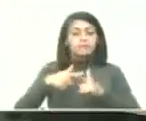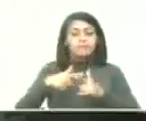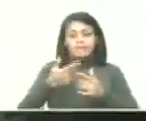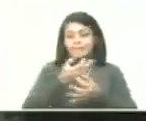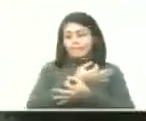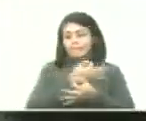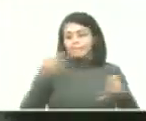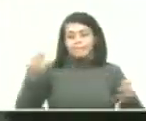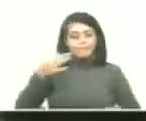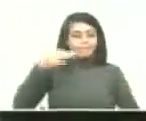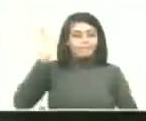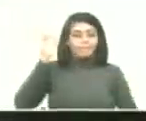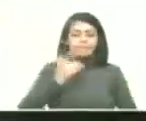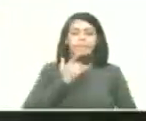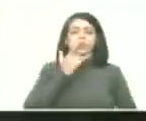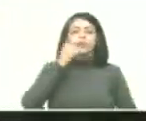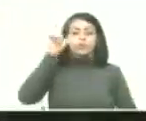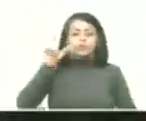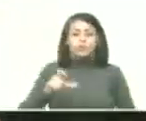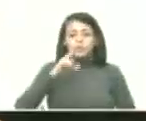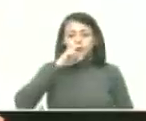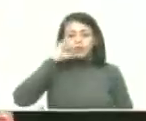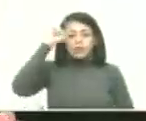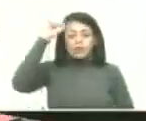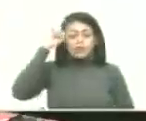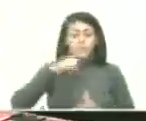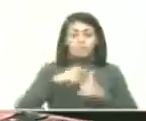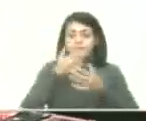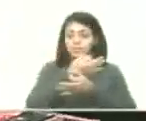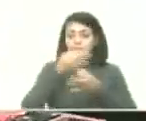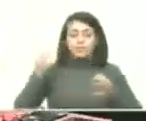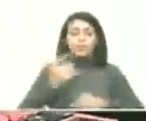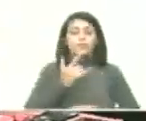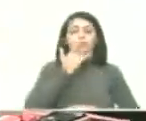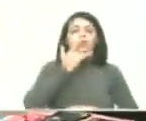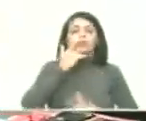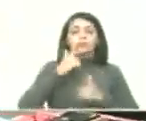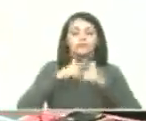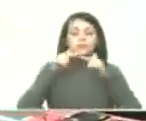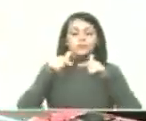de la valentía de Nicolás Maduro Moro. Me maravillo de la valentía.